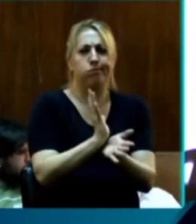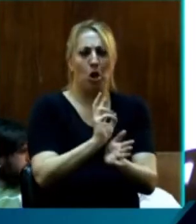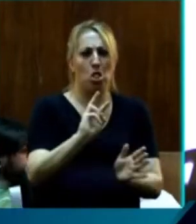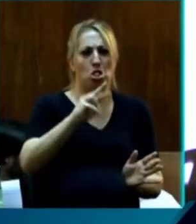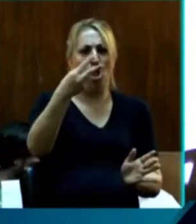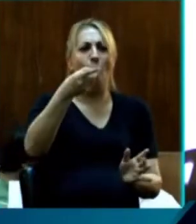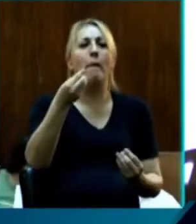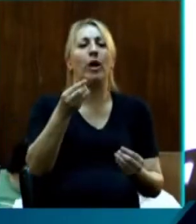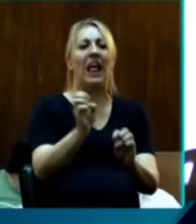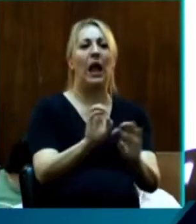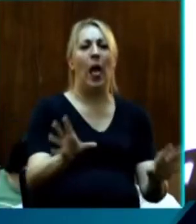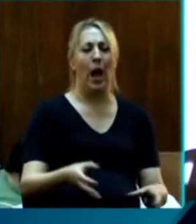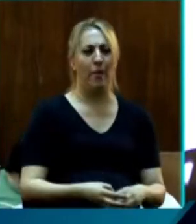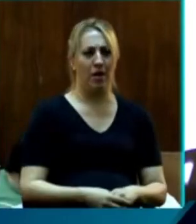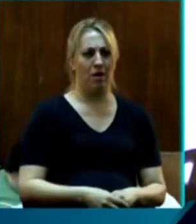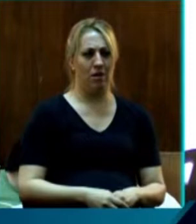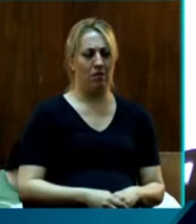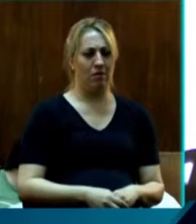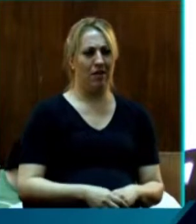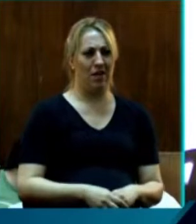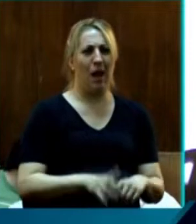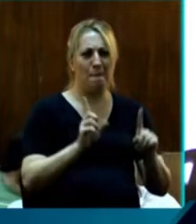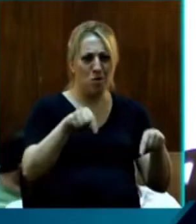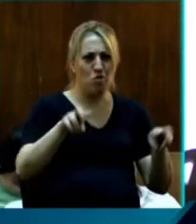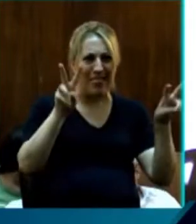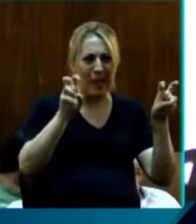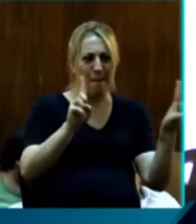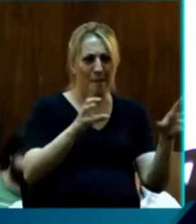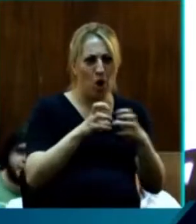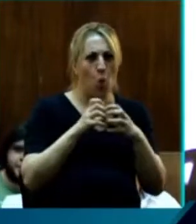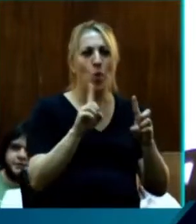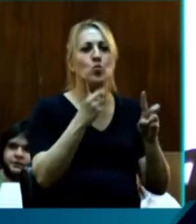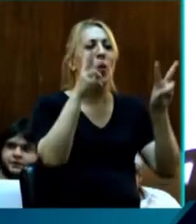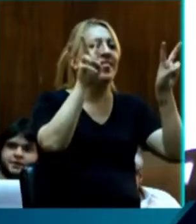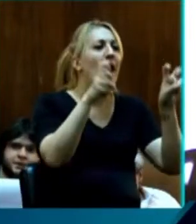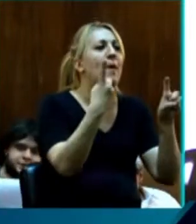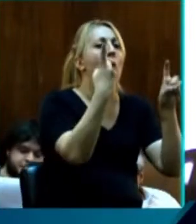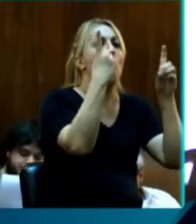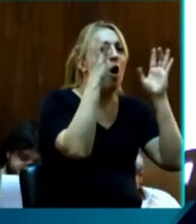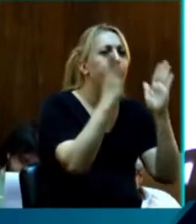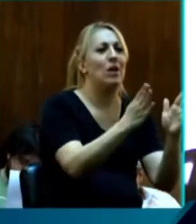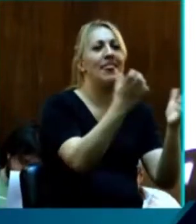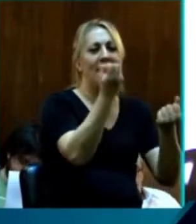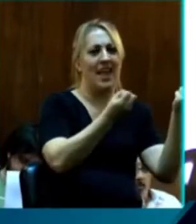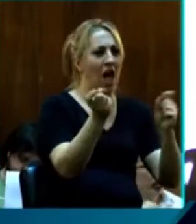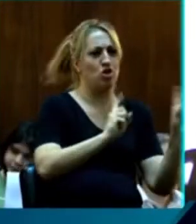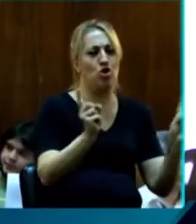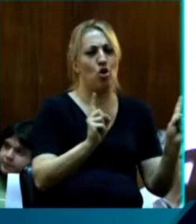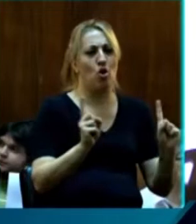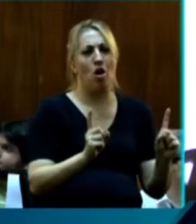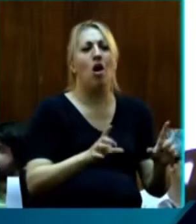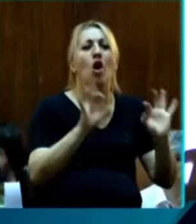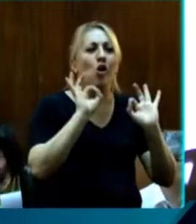un agravante. Eso que está discutiendo no es un problema exclusivamente ni principalmente de tránsito, sino que hace a toda la